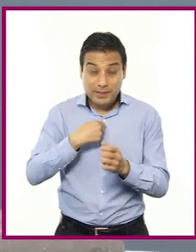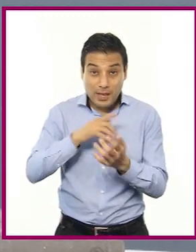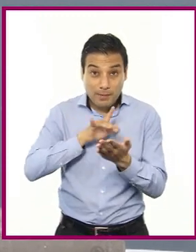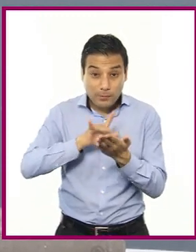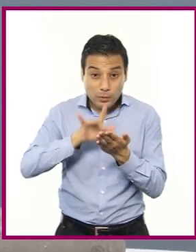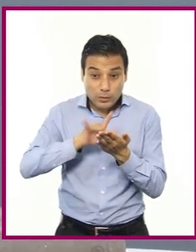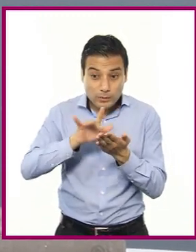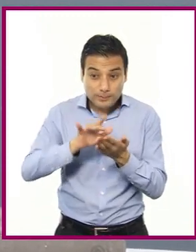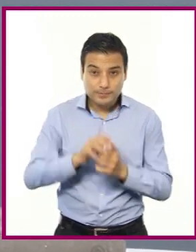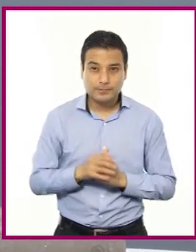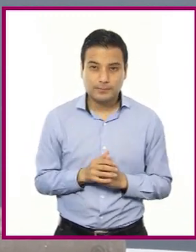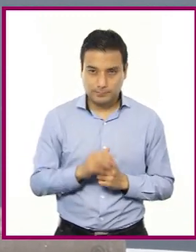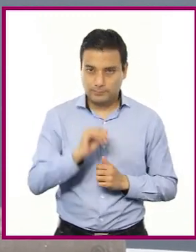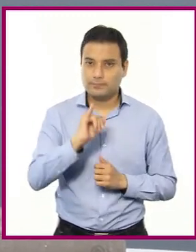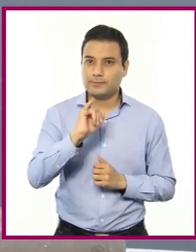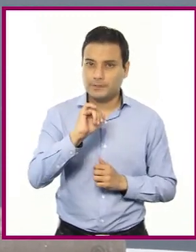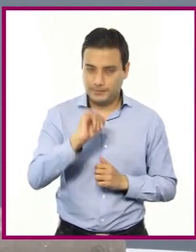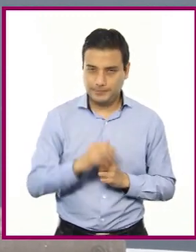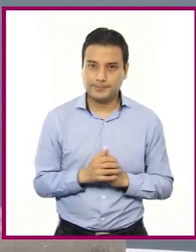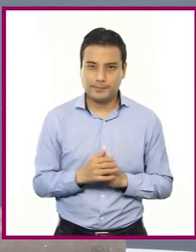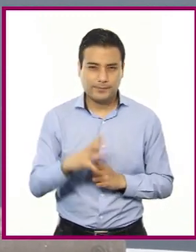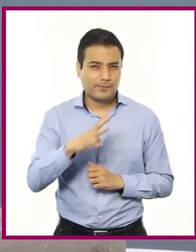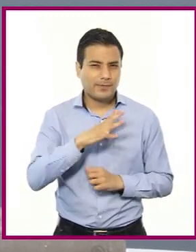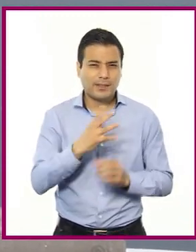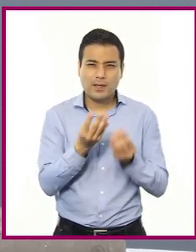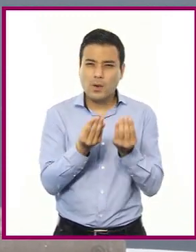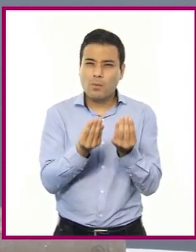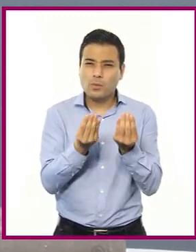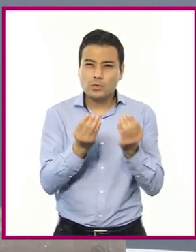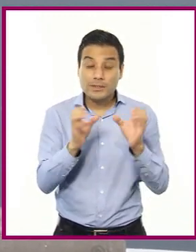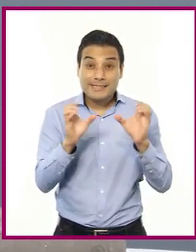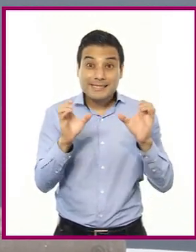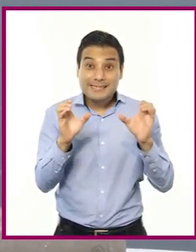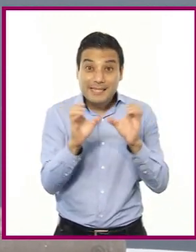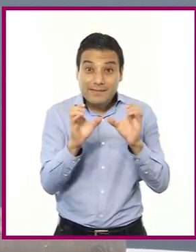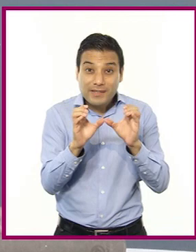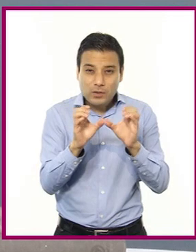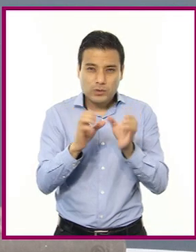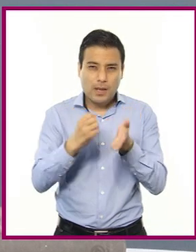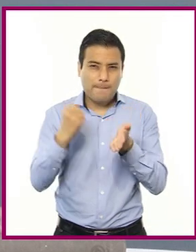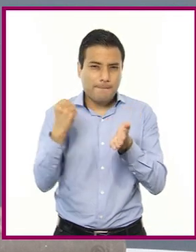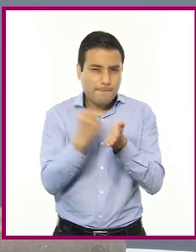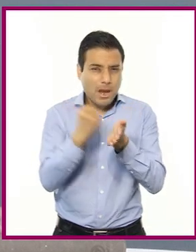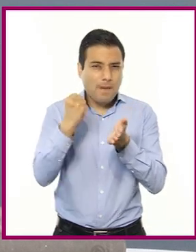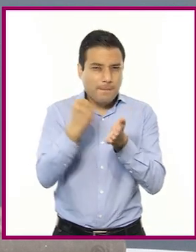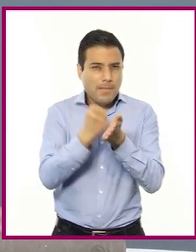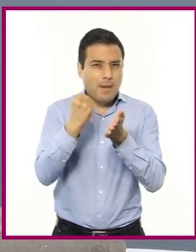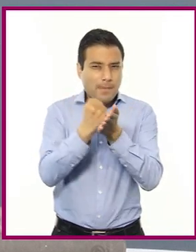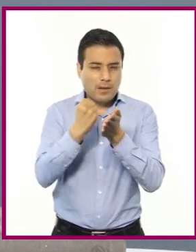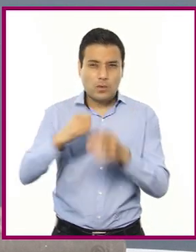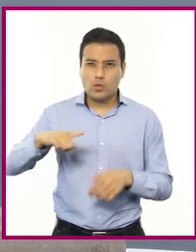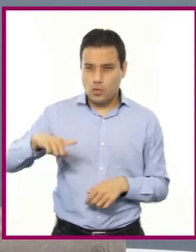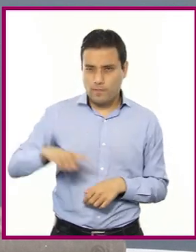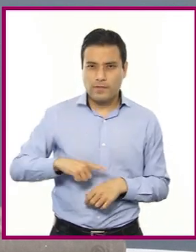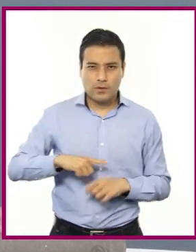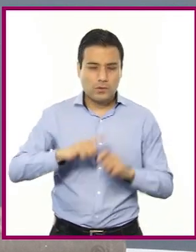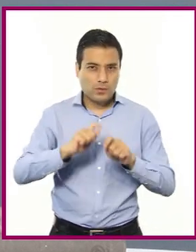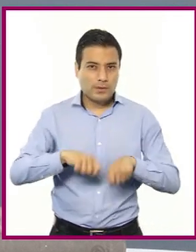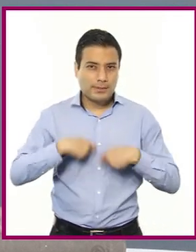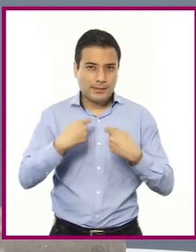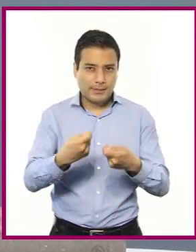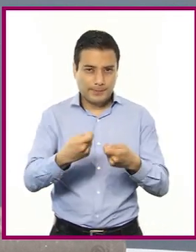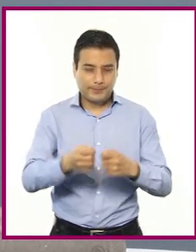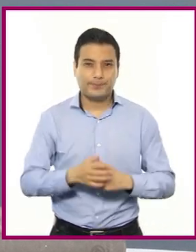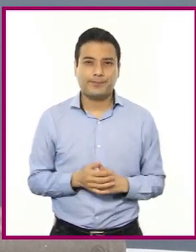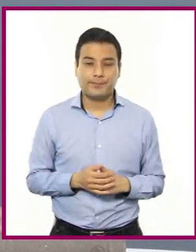que resultó impresionante el número de certificados de inafectabilidad expedidos por el gobierno de Ávila Camacho. Se